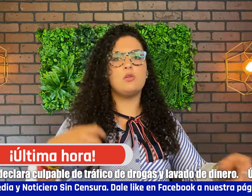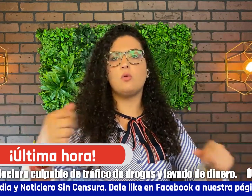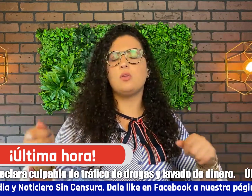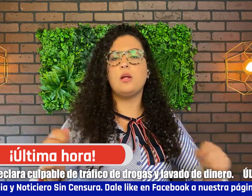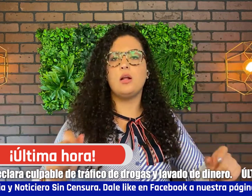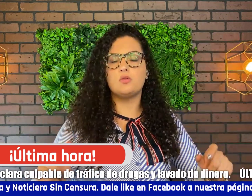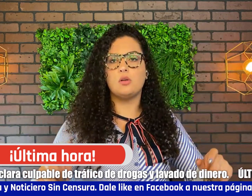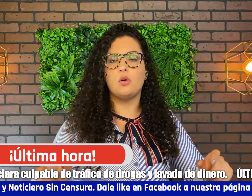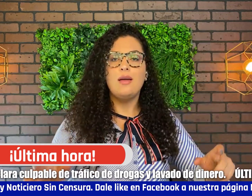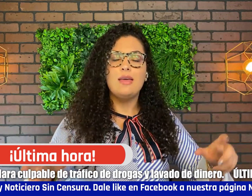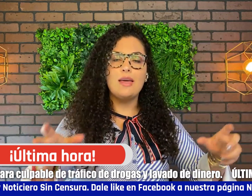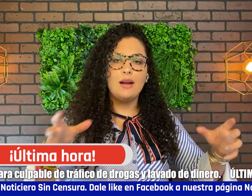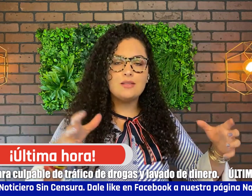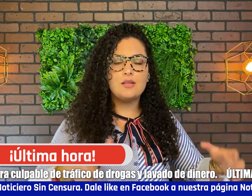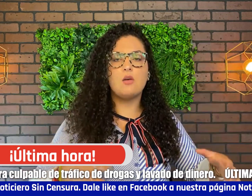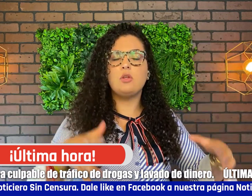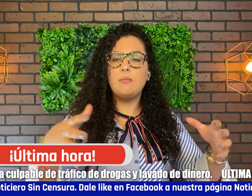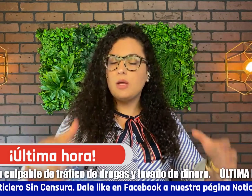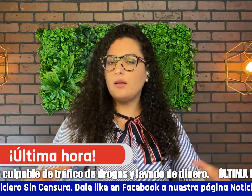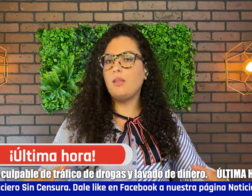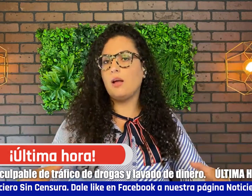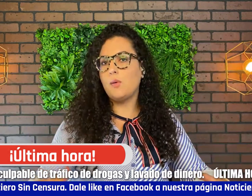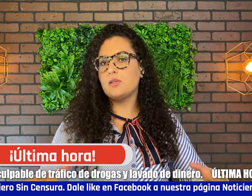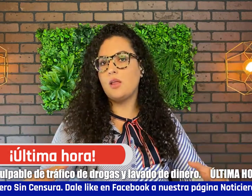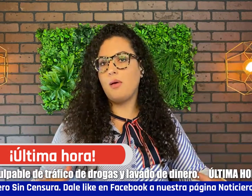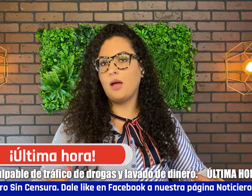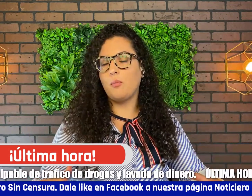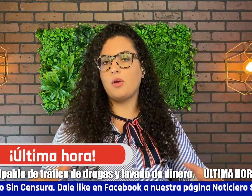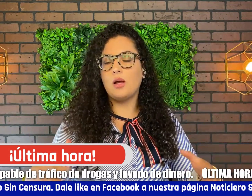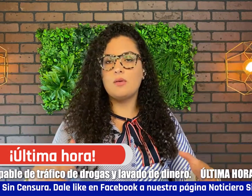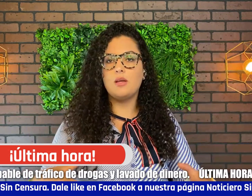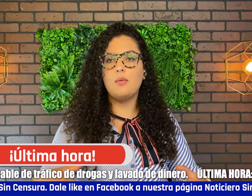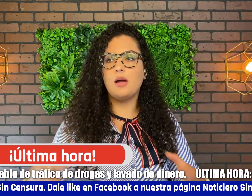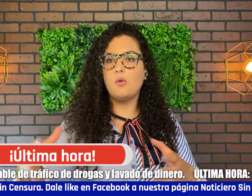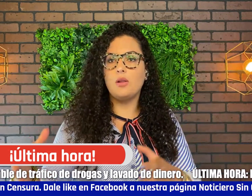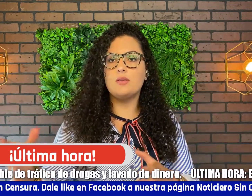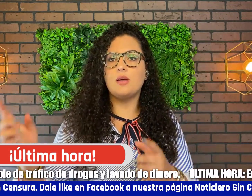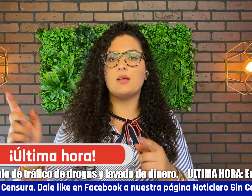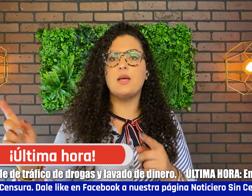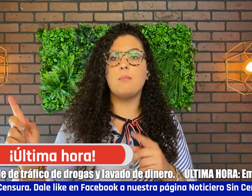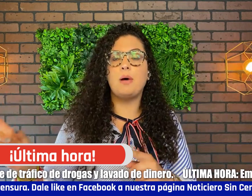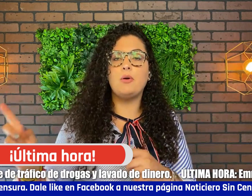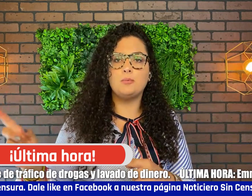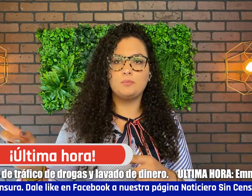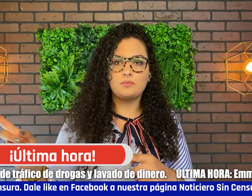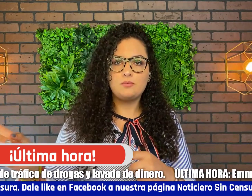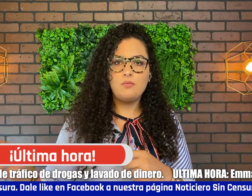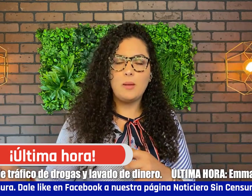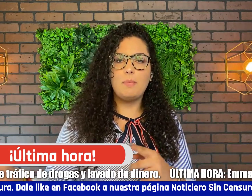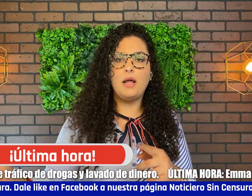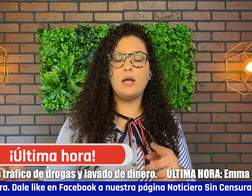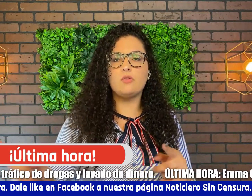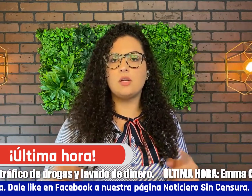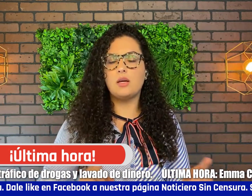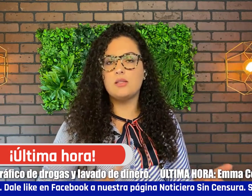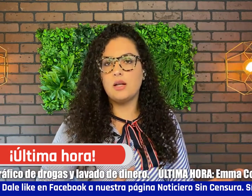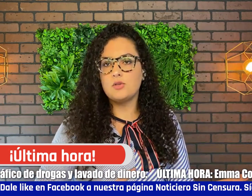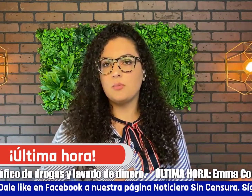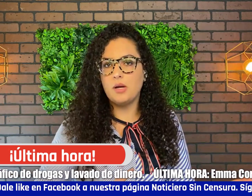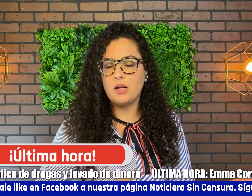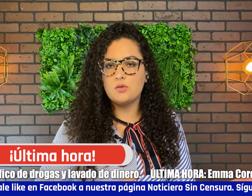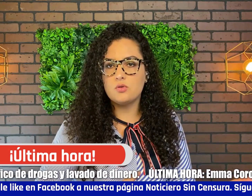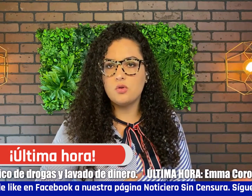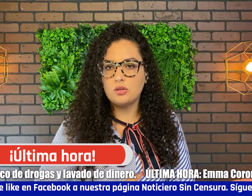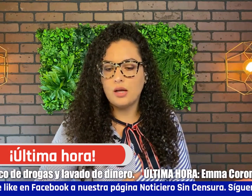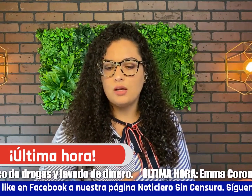la han suelto, cuánto la han suelto. Y en este saco también entra Cabeza de Vaca, porque Cabeza de Vaca, acuérdense que se amparó para que no se ejerciera